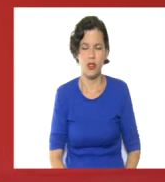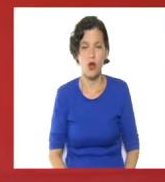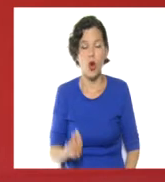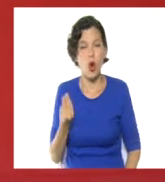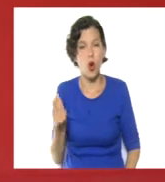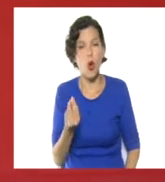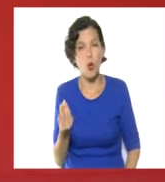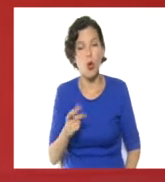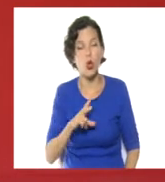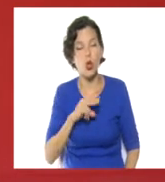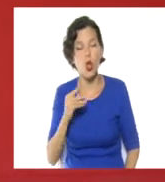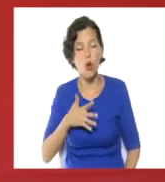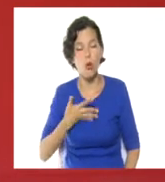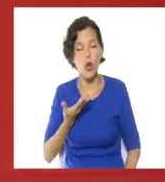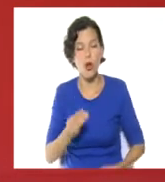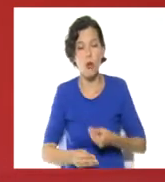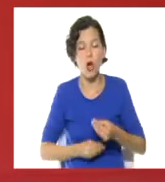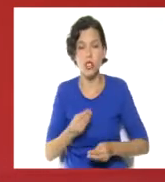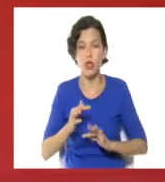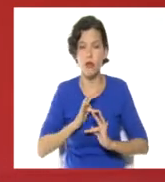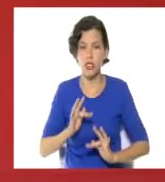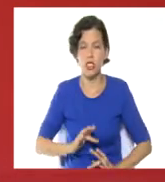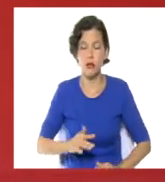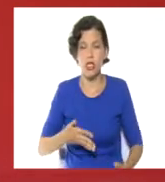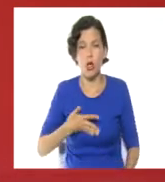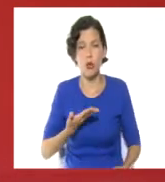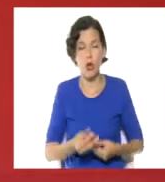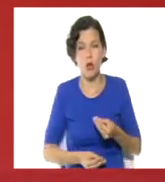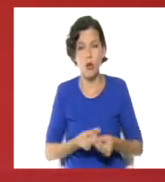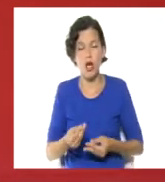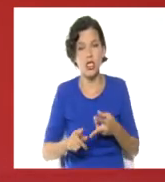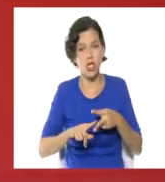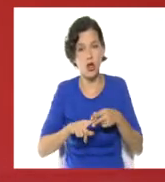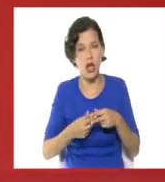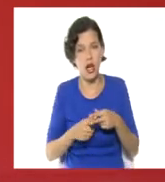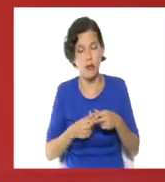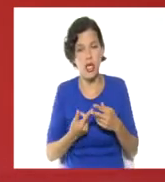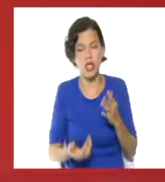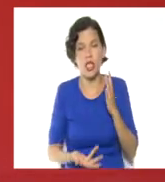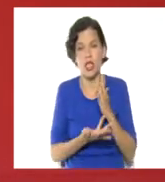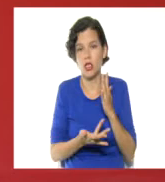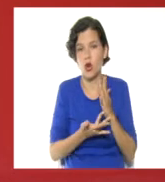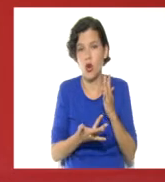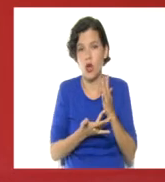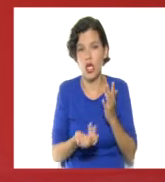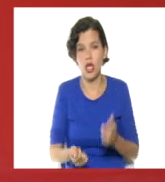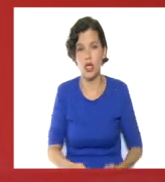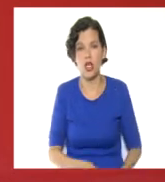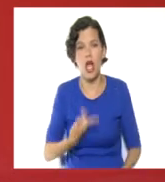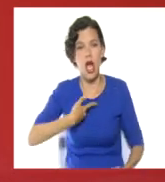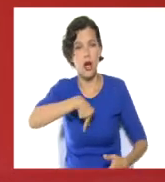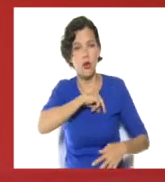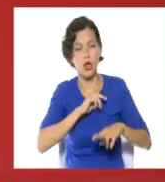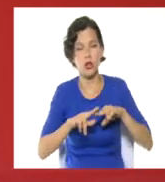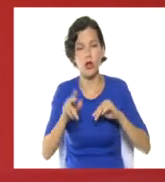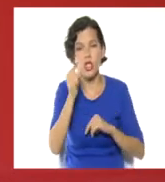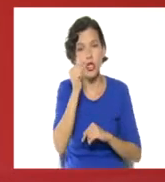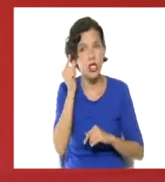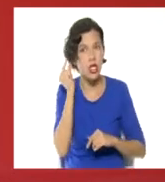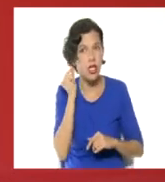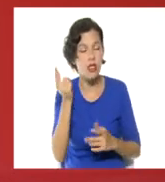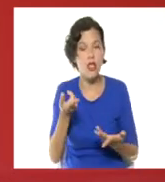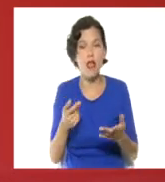lo podemos hacer físicamente, lo podemos hacer a través de nuestras herramientas tecnológicas. A nuestros niños y a nuestras niñas de